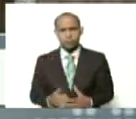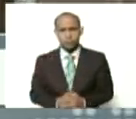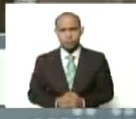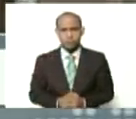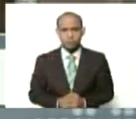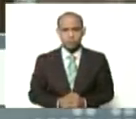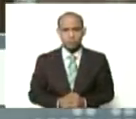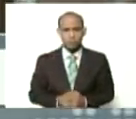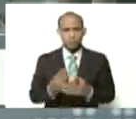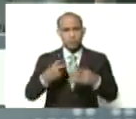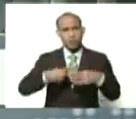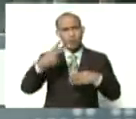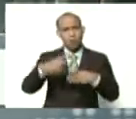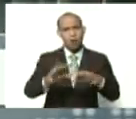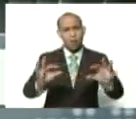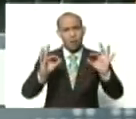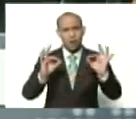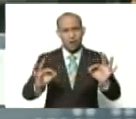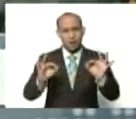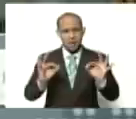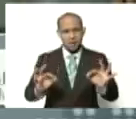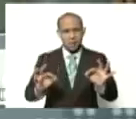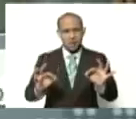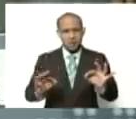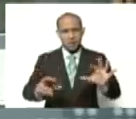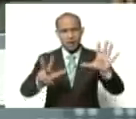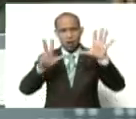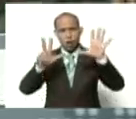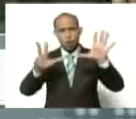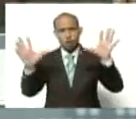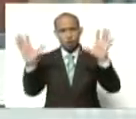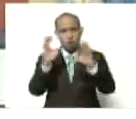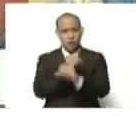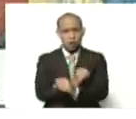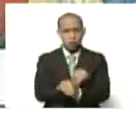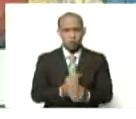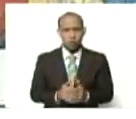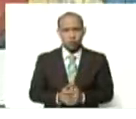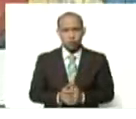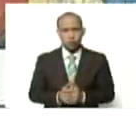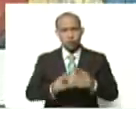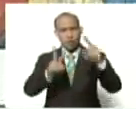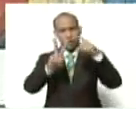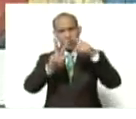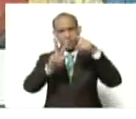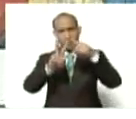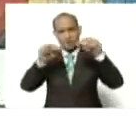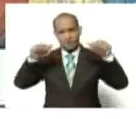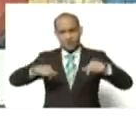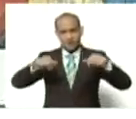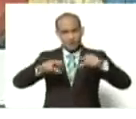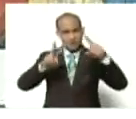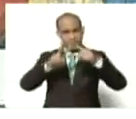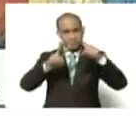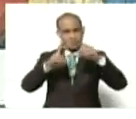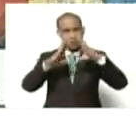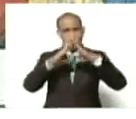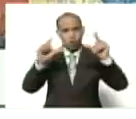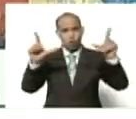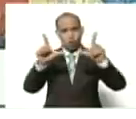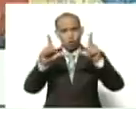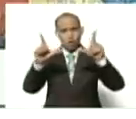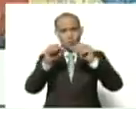en un programa especial a las 8 de la noche en Venezolana de Televisión y en todas las televisoras que